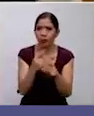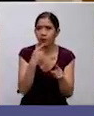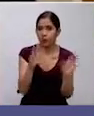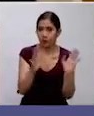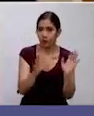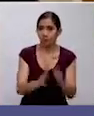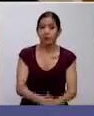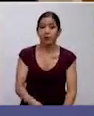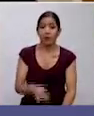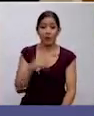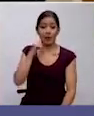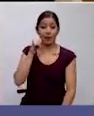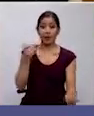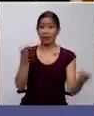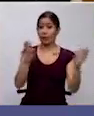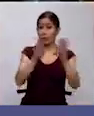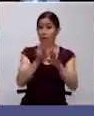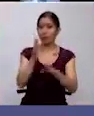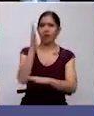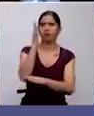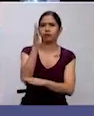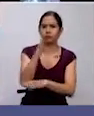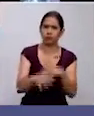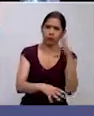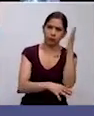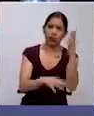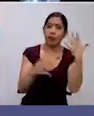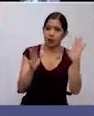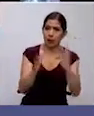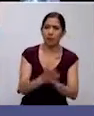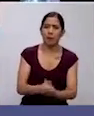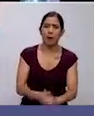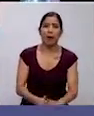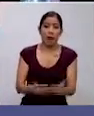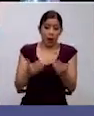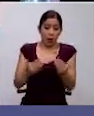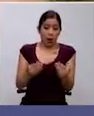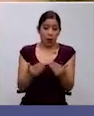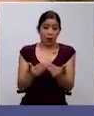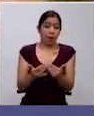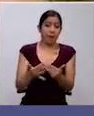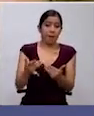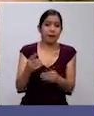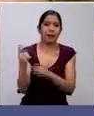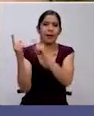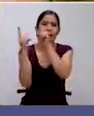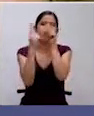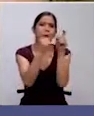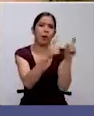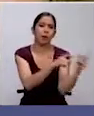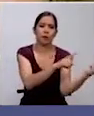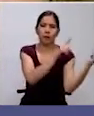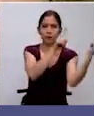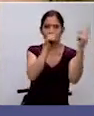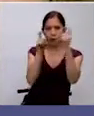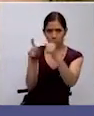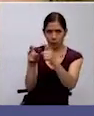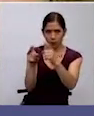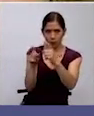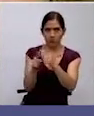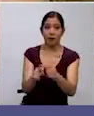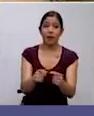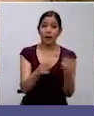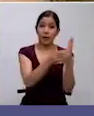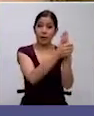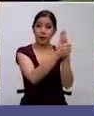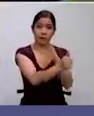fase de audiencias públicas. La siguiente etapa, los interrogatorios y contrainterrogatorios, continuarán este jueves, cuando los expertos de Chile serán llamados